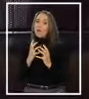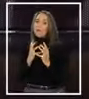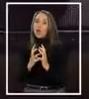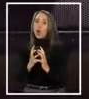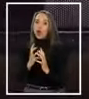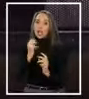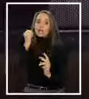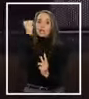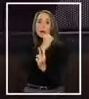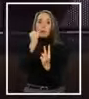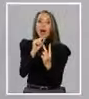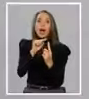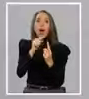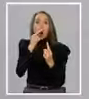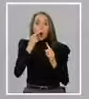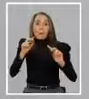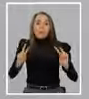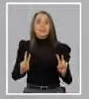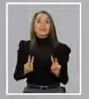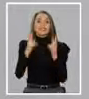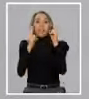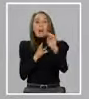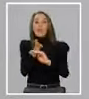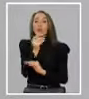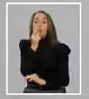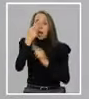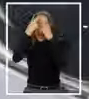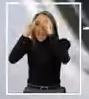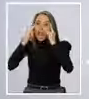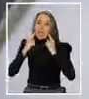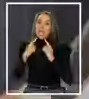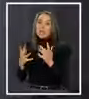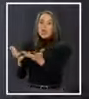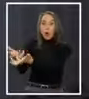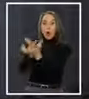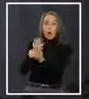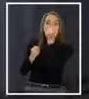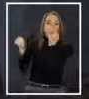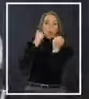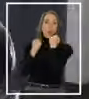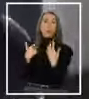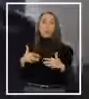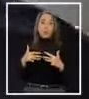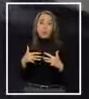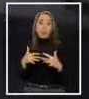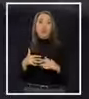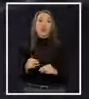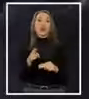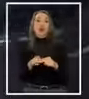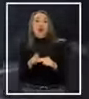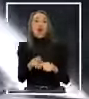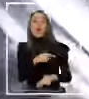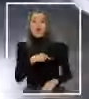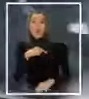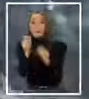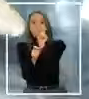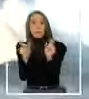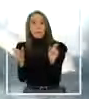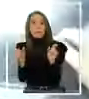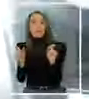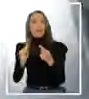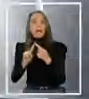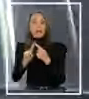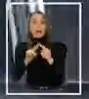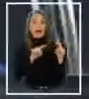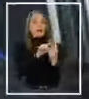por las heridas que presenta el hombre que pudo hacer la denuncia. De ahí que la investigación y los nombres de los implicados estén